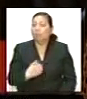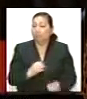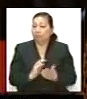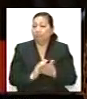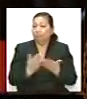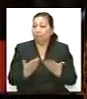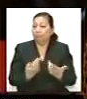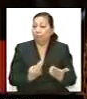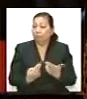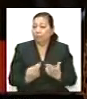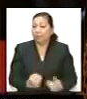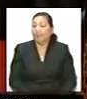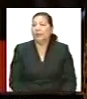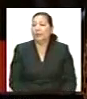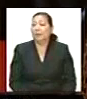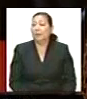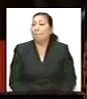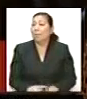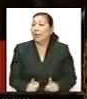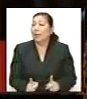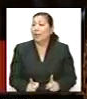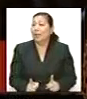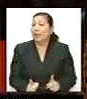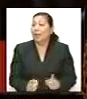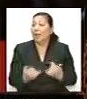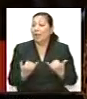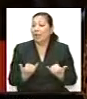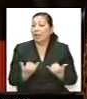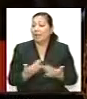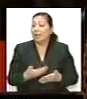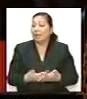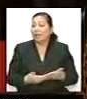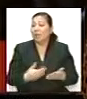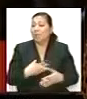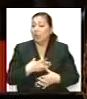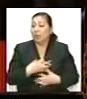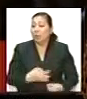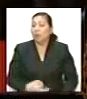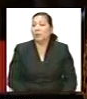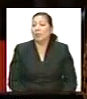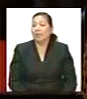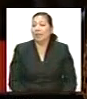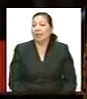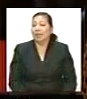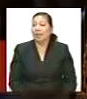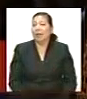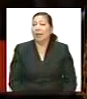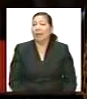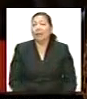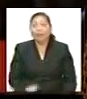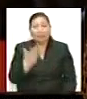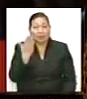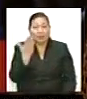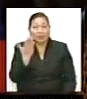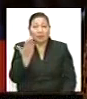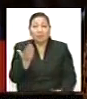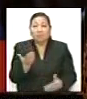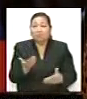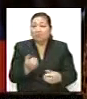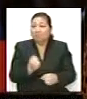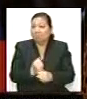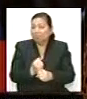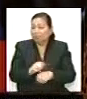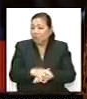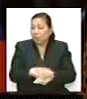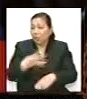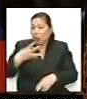este relacionamiento externo, pero más que saludarlo en este documento, me gustaría saludarlo de parte de los ejecutivos de